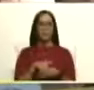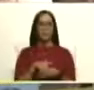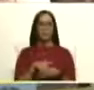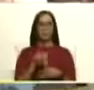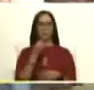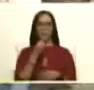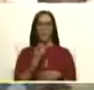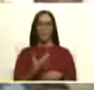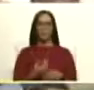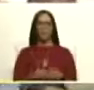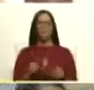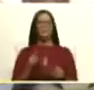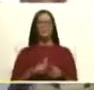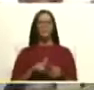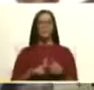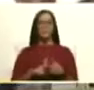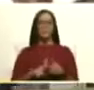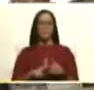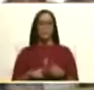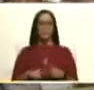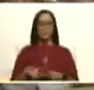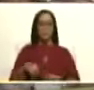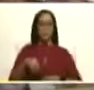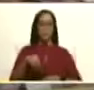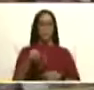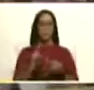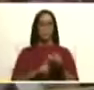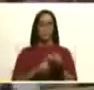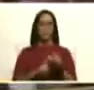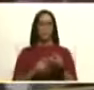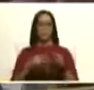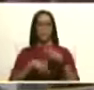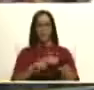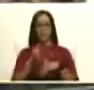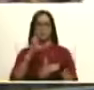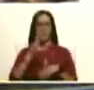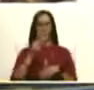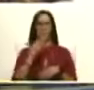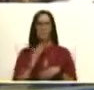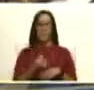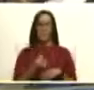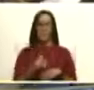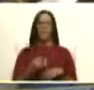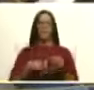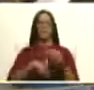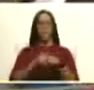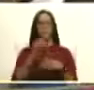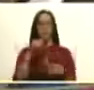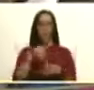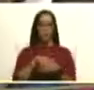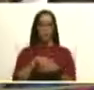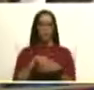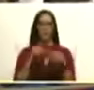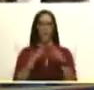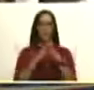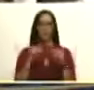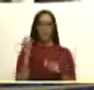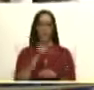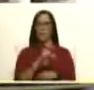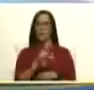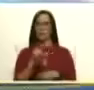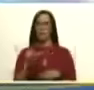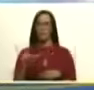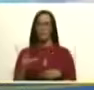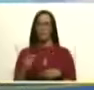Bueno, entonces con Silita vamos así, llegó 3 de diciembre y vamos a votar para que todo el mundo